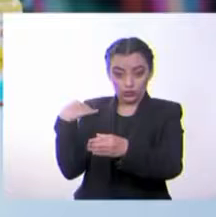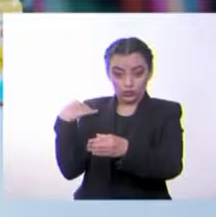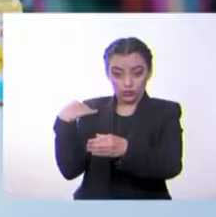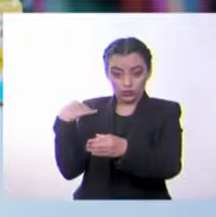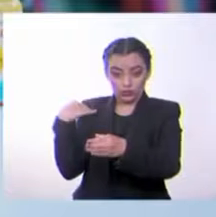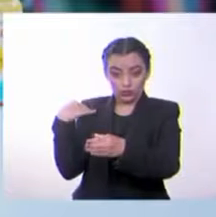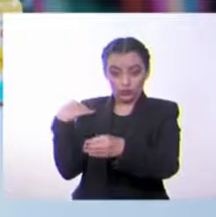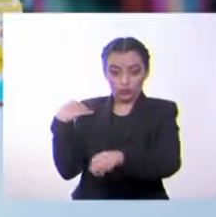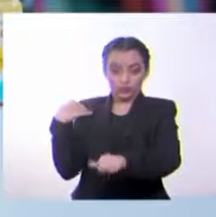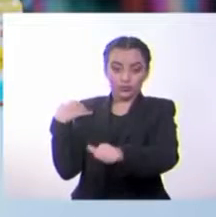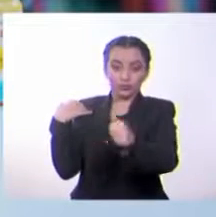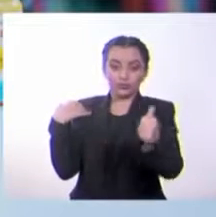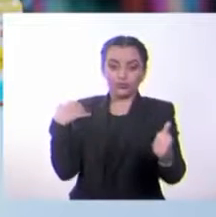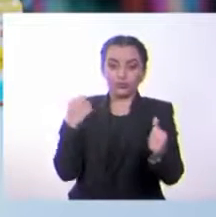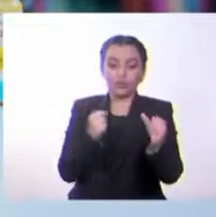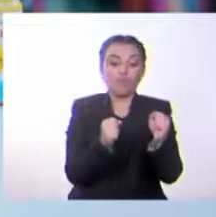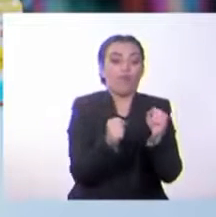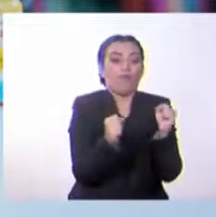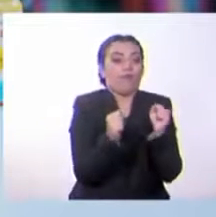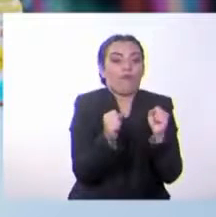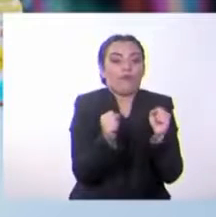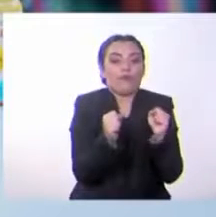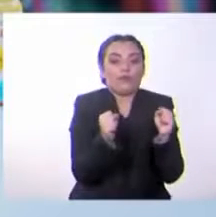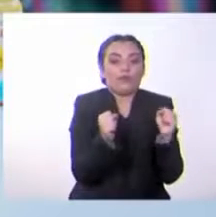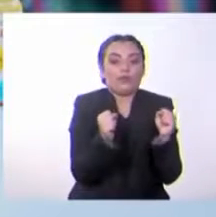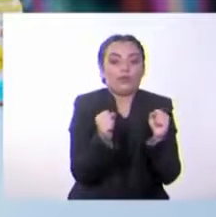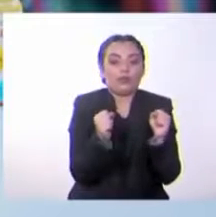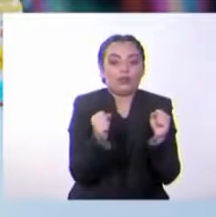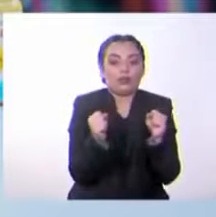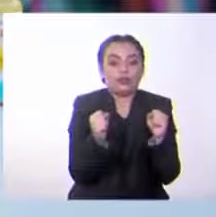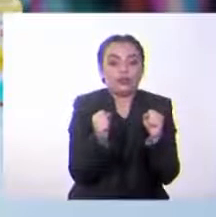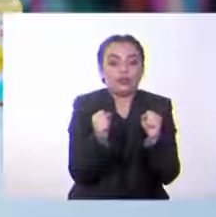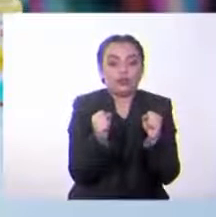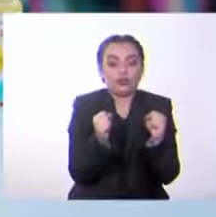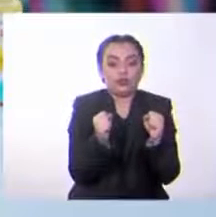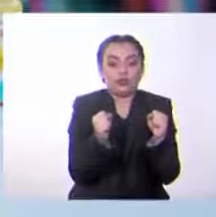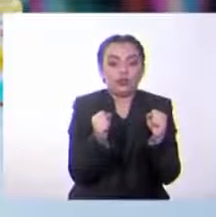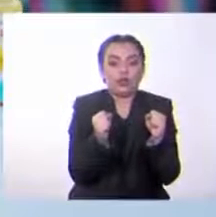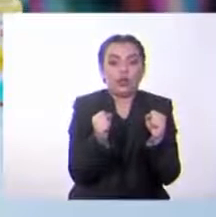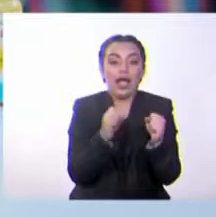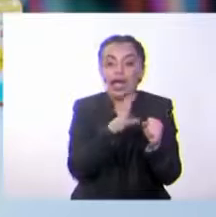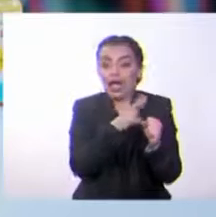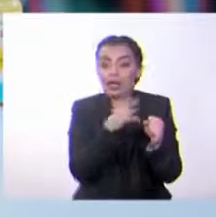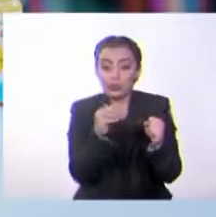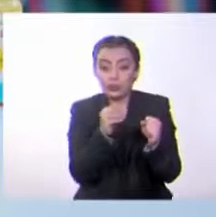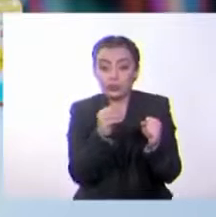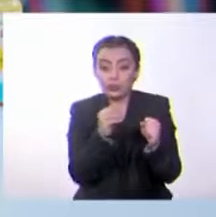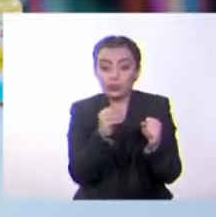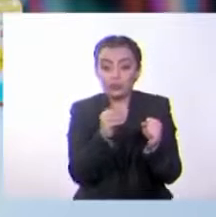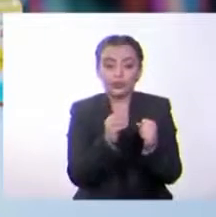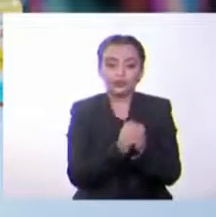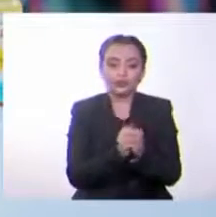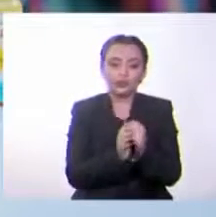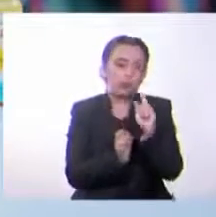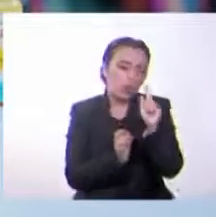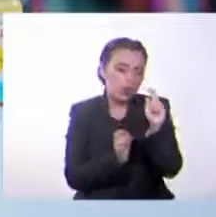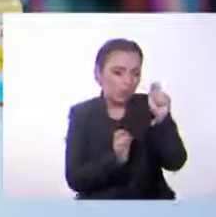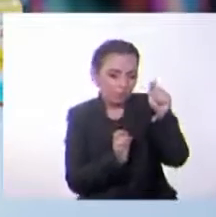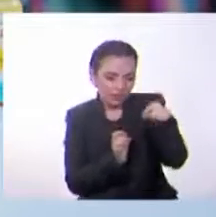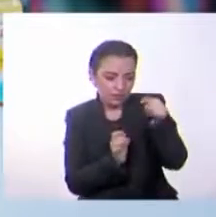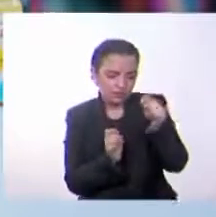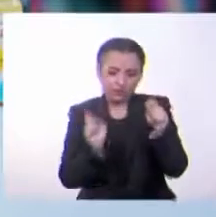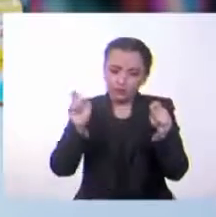Y en el otro, en el que está más frío, vamos a utilizar un colorante azul. Solo un par de gotas